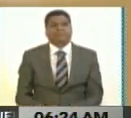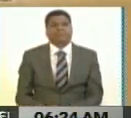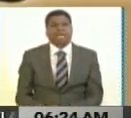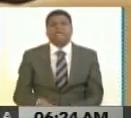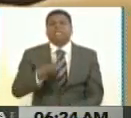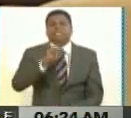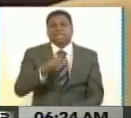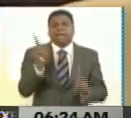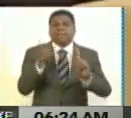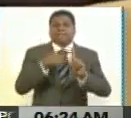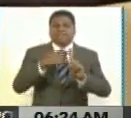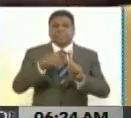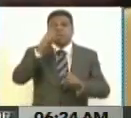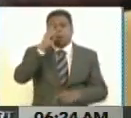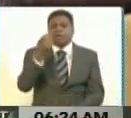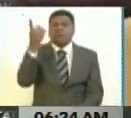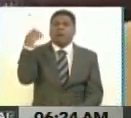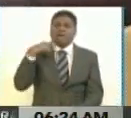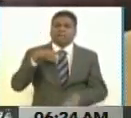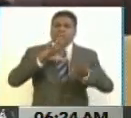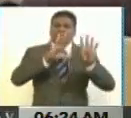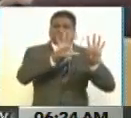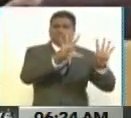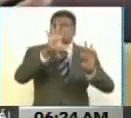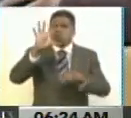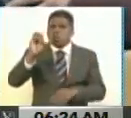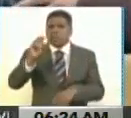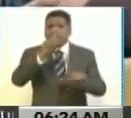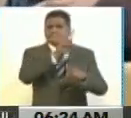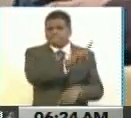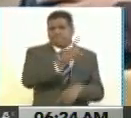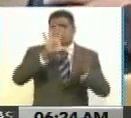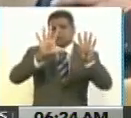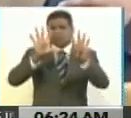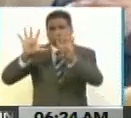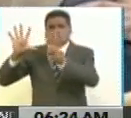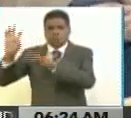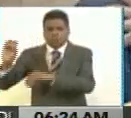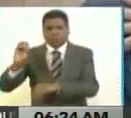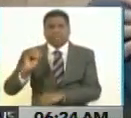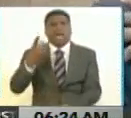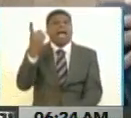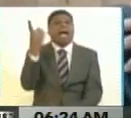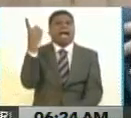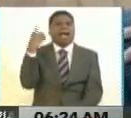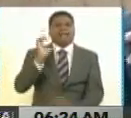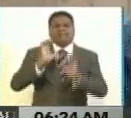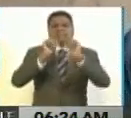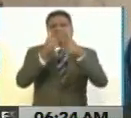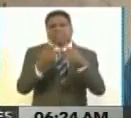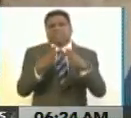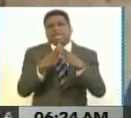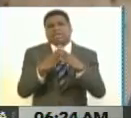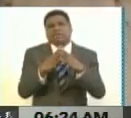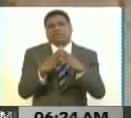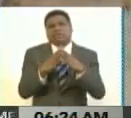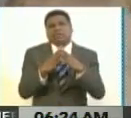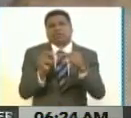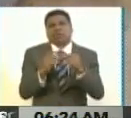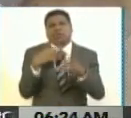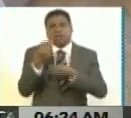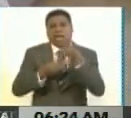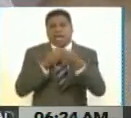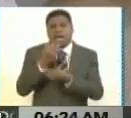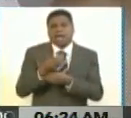de los años 90, en el momento de esa década perdida, ¿no?, el clímax del neoliberalismo, se inicia todo lo que tiene que ver con la creación del bloque